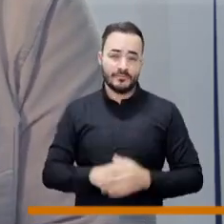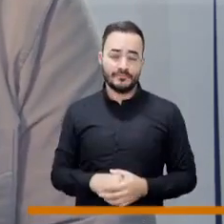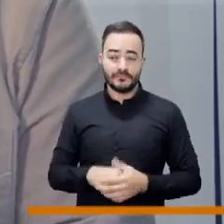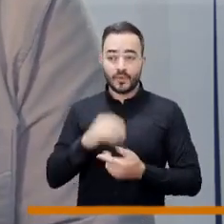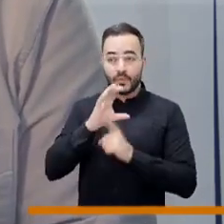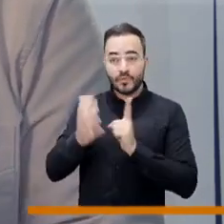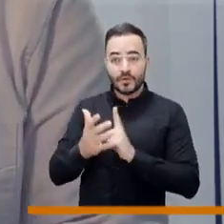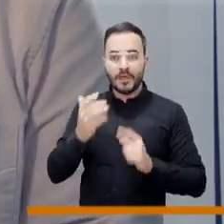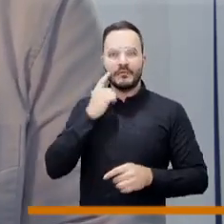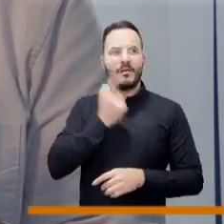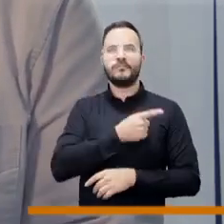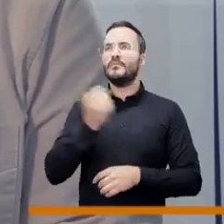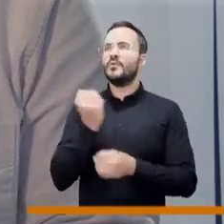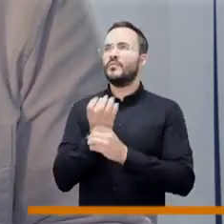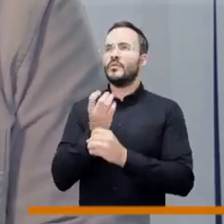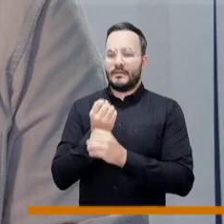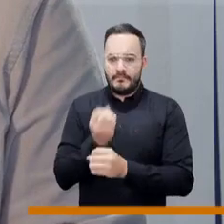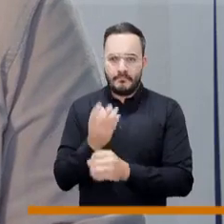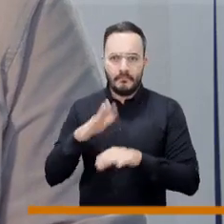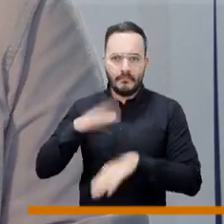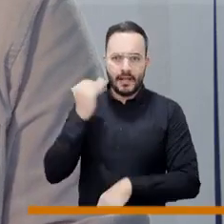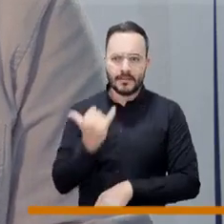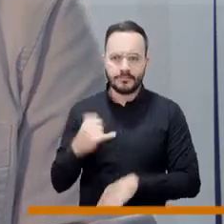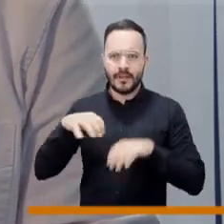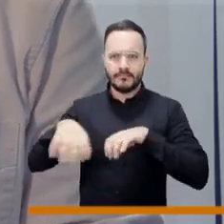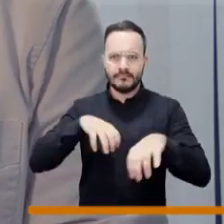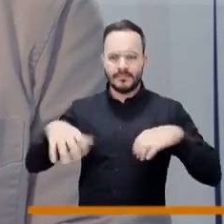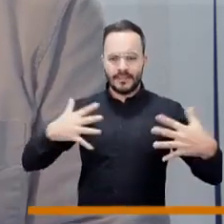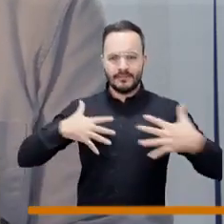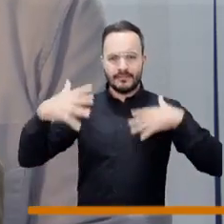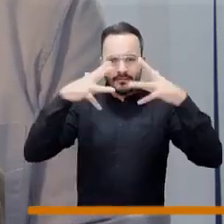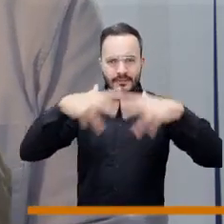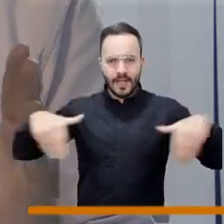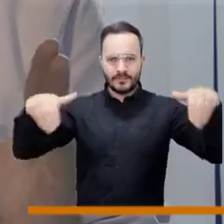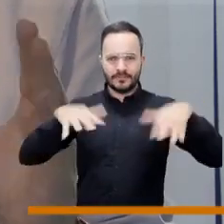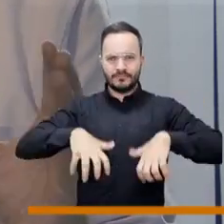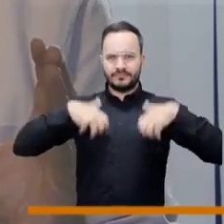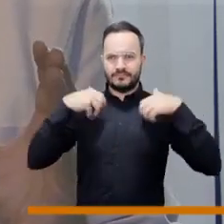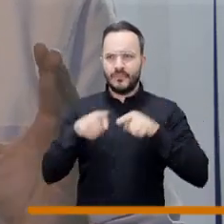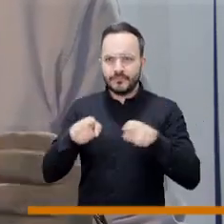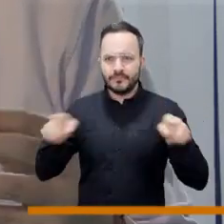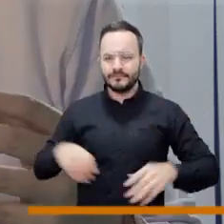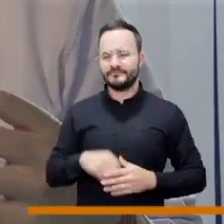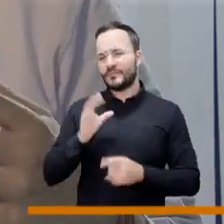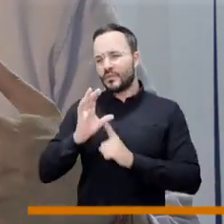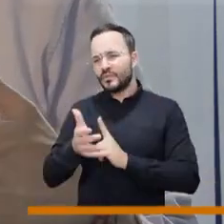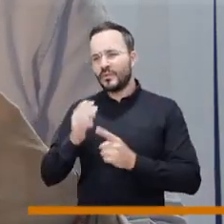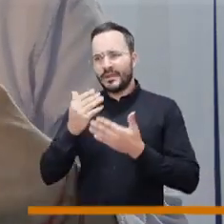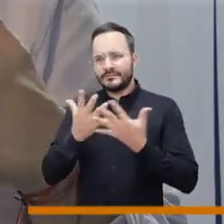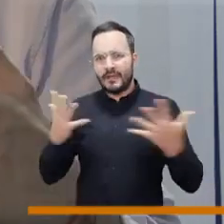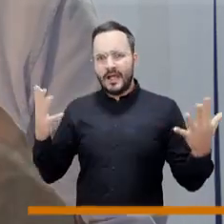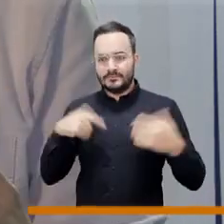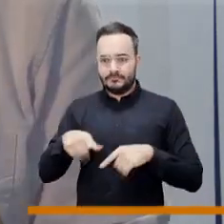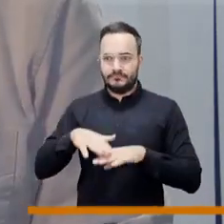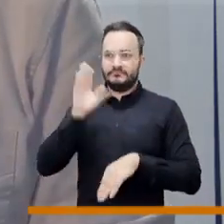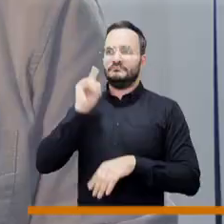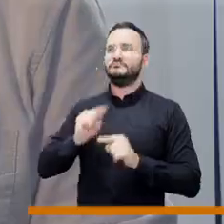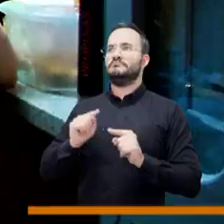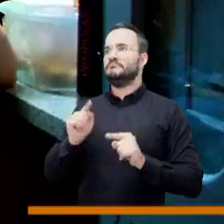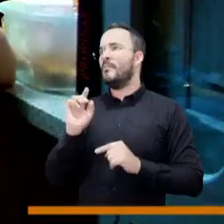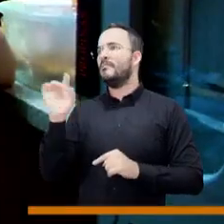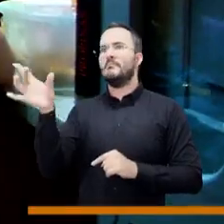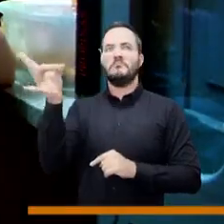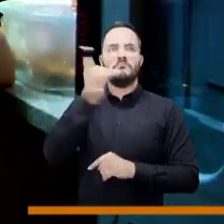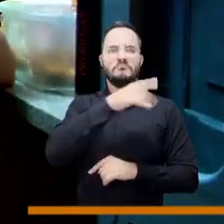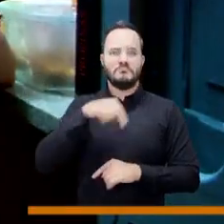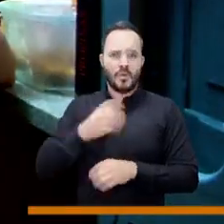escenarios culturales. Es la comuna con más teatros de todo Medellín, la comuna que congrega la mayor cantidad de escenarios culturales de todo